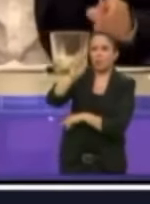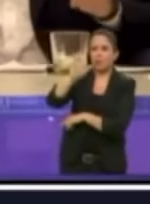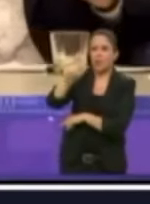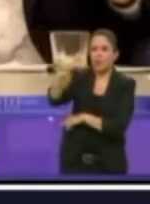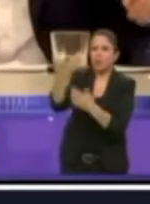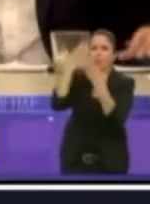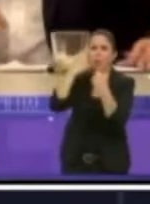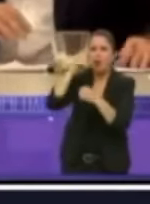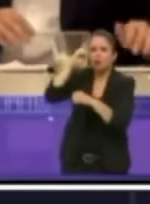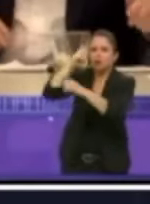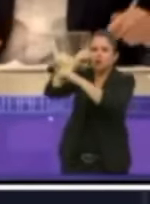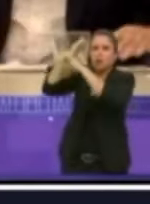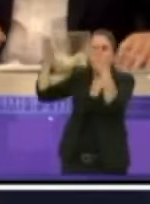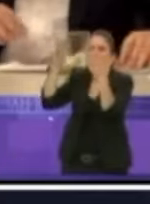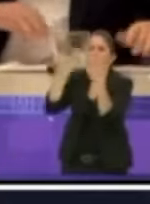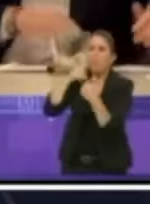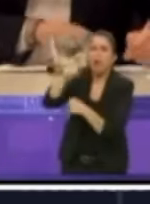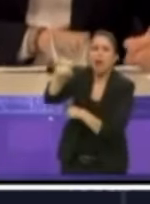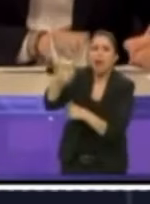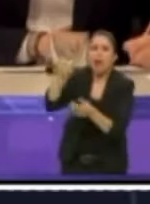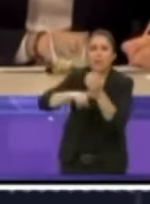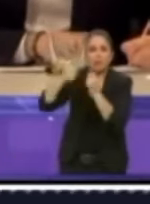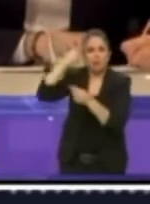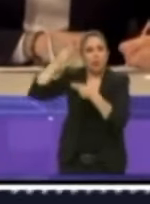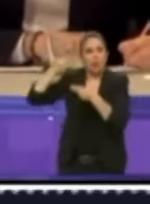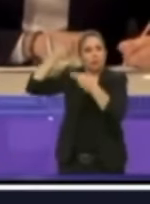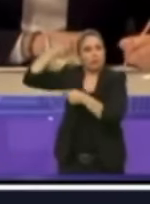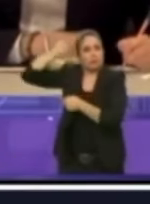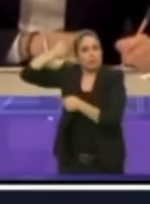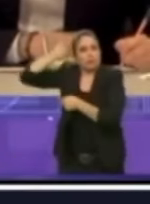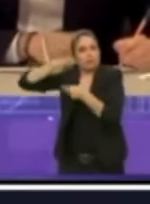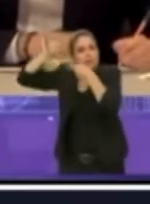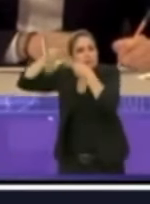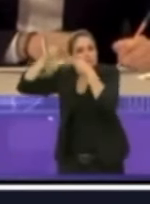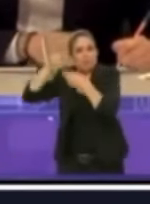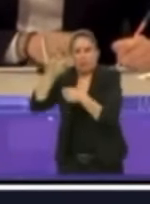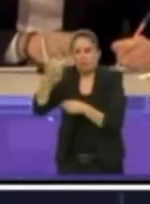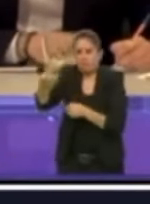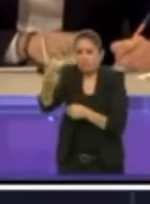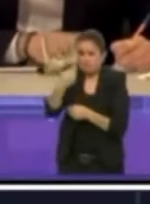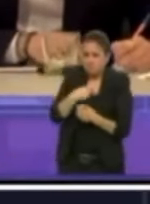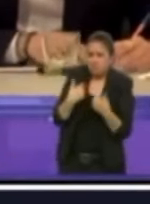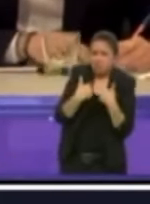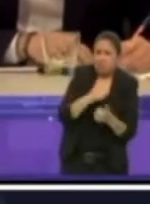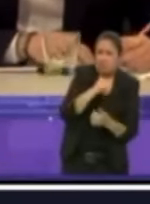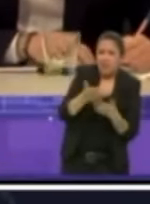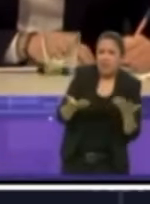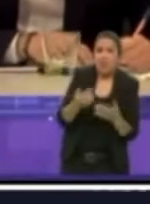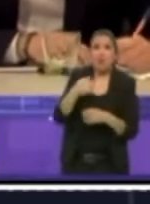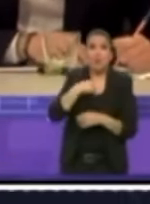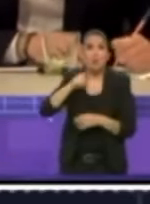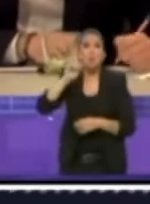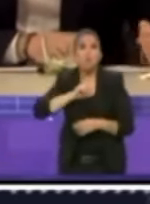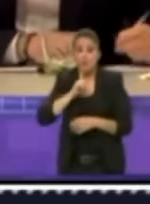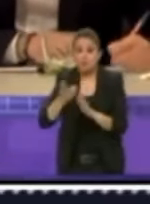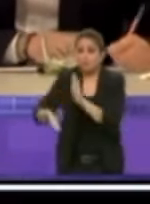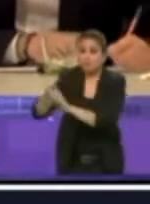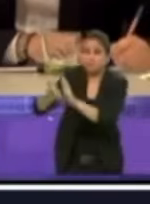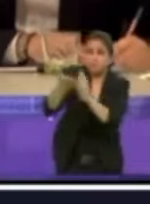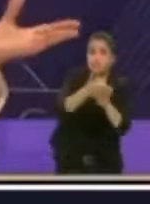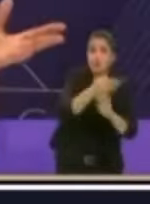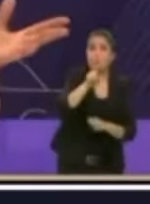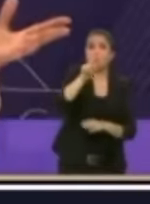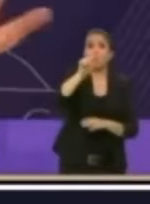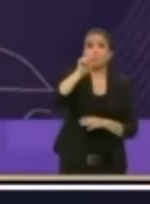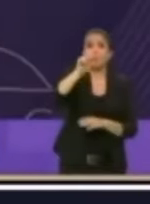comprometido, con la voz sabes si sí o si no. Ahora, se sabe que preferimos las voces graves. Las